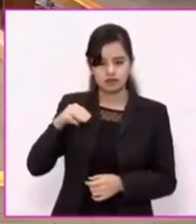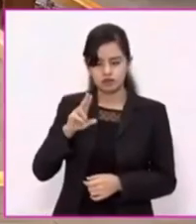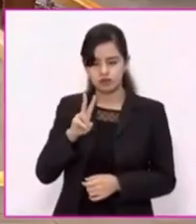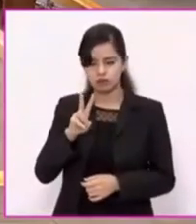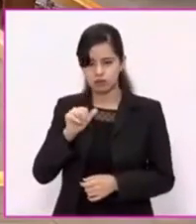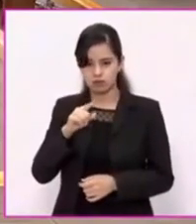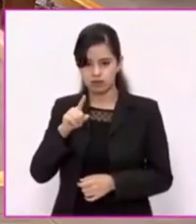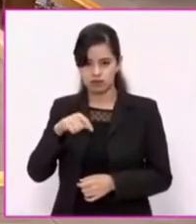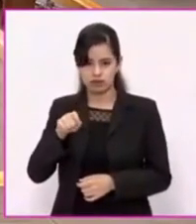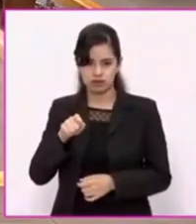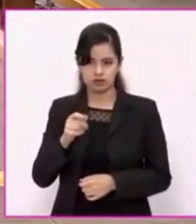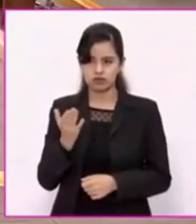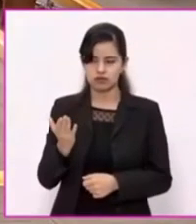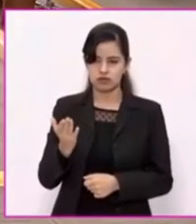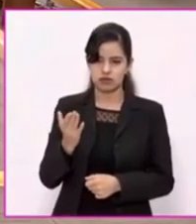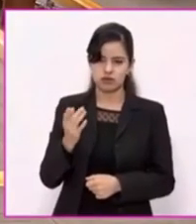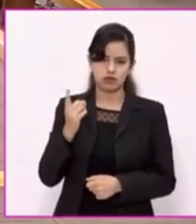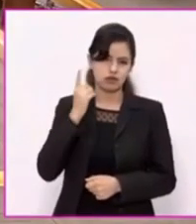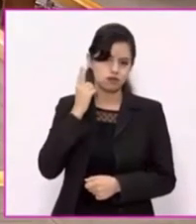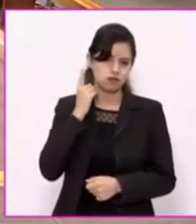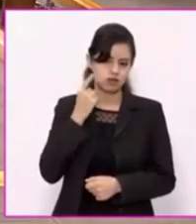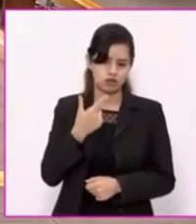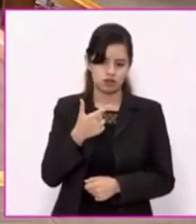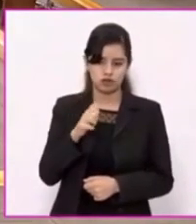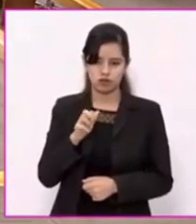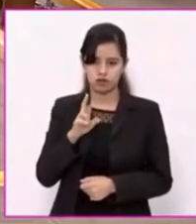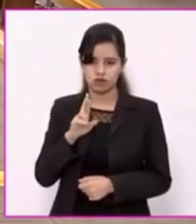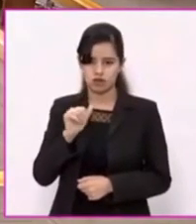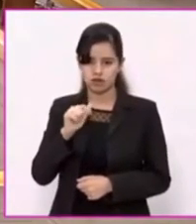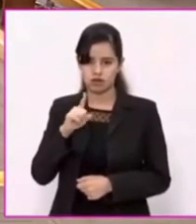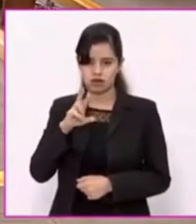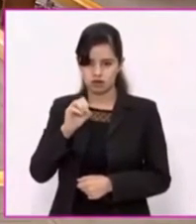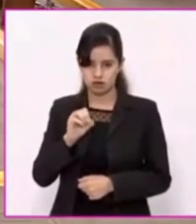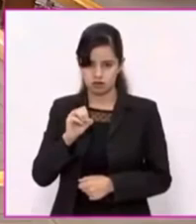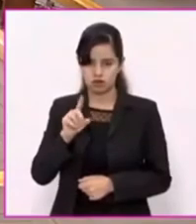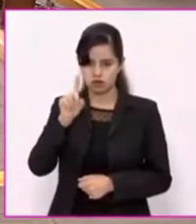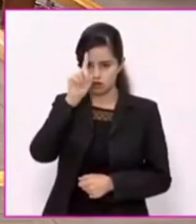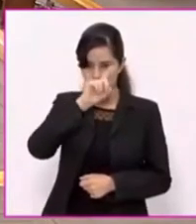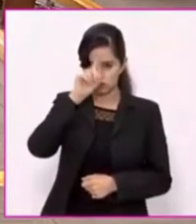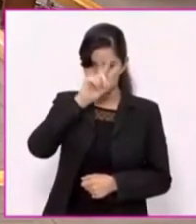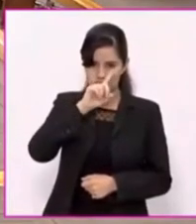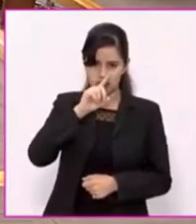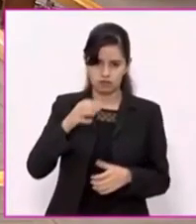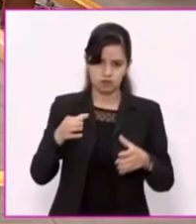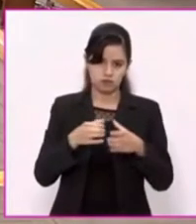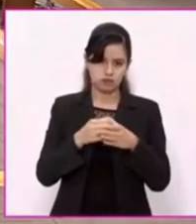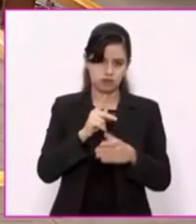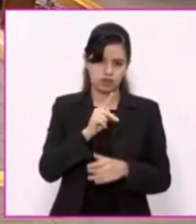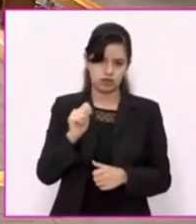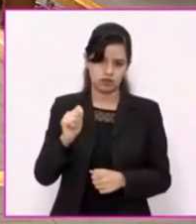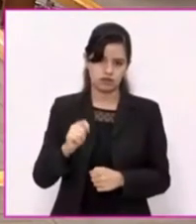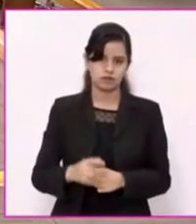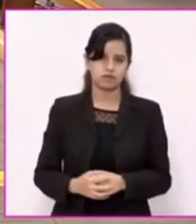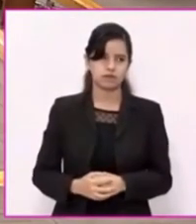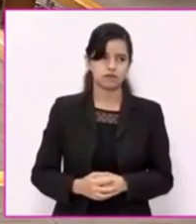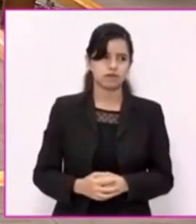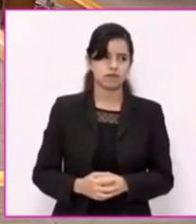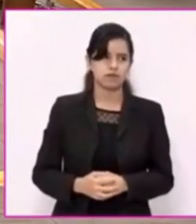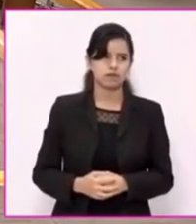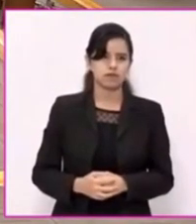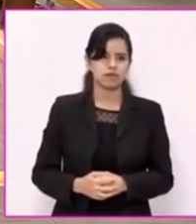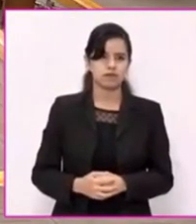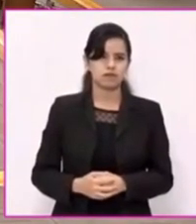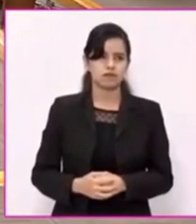Tiene la palabra el diputado Gerardo Fernández Noroña, consejero del Poder Legislativo del Partido del Trabajo. Le agradezco